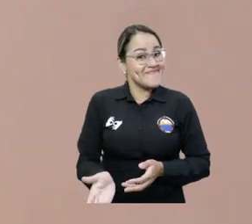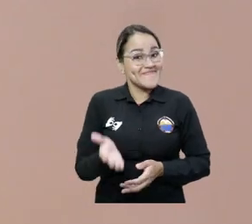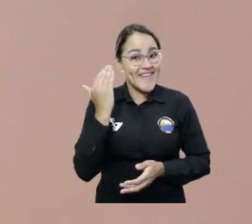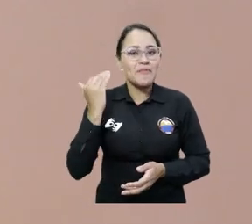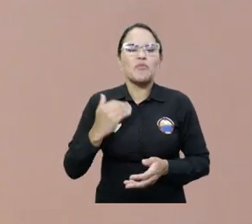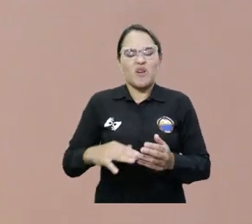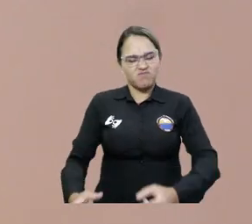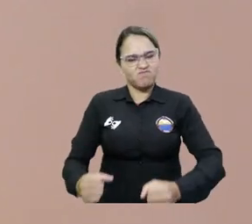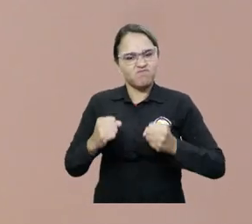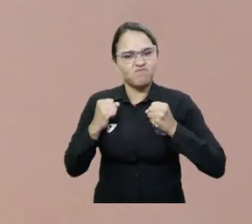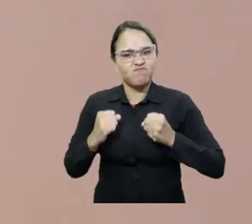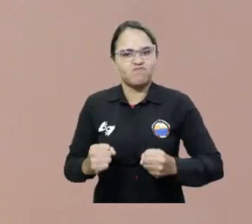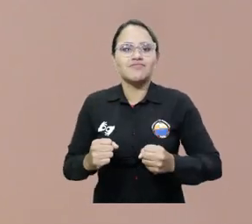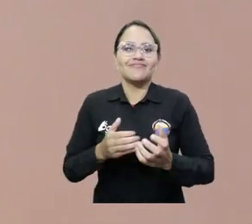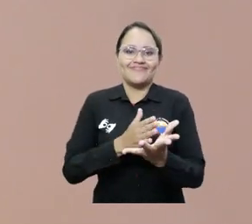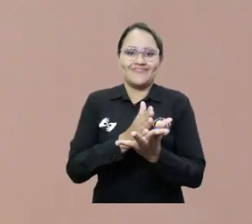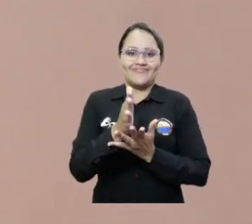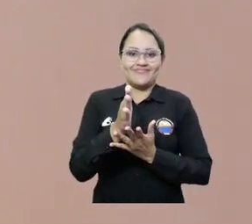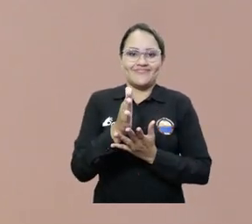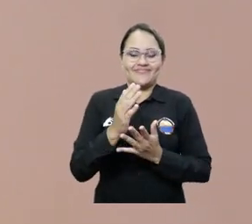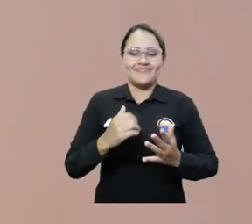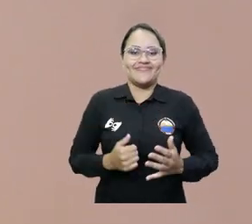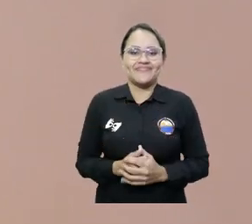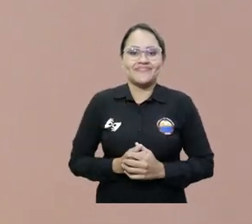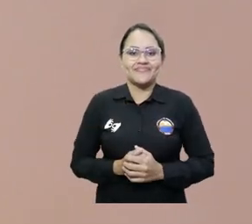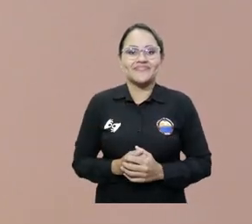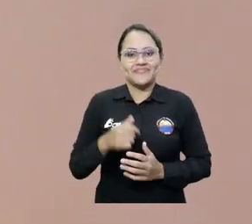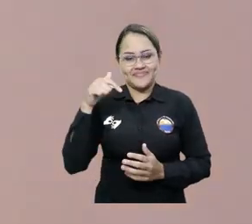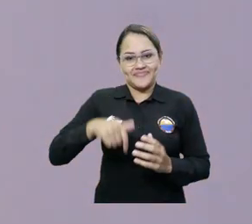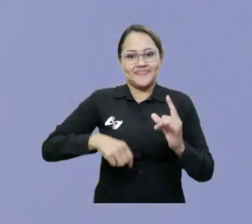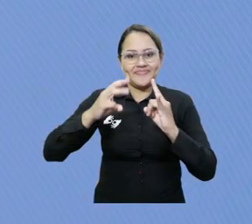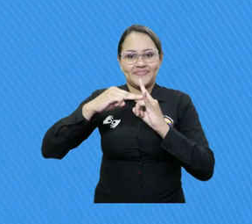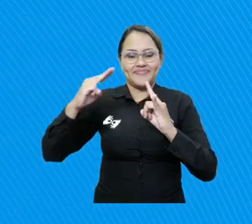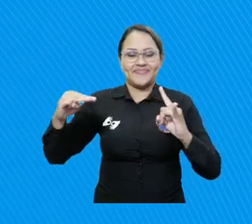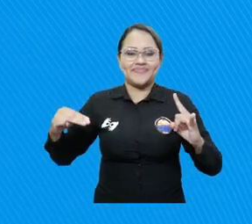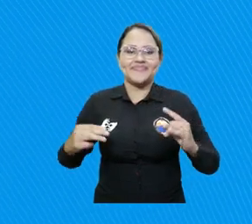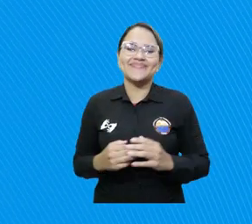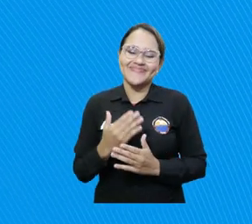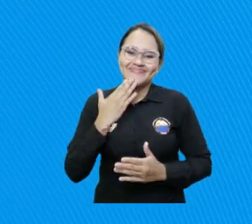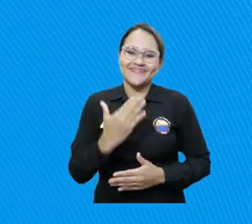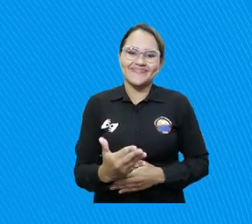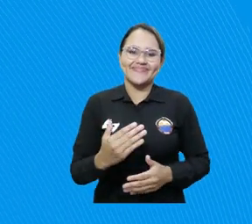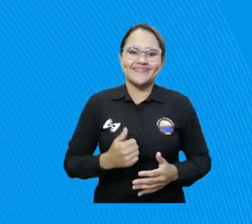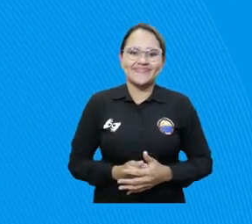nuestro programa en la Universidad del Magdalena. Gracias.